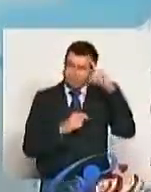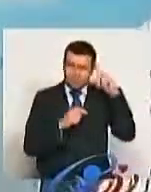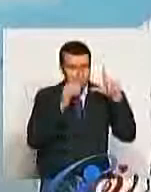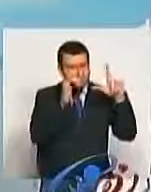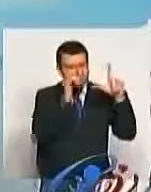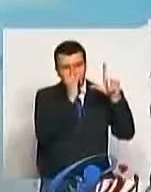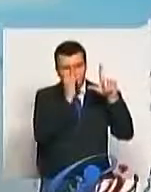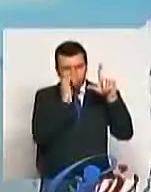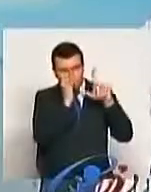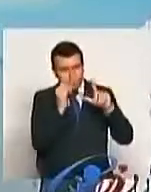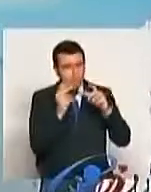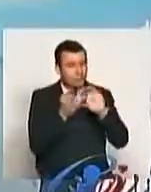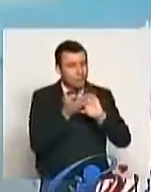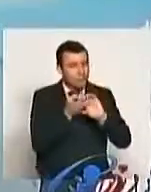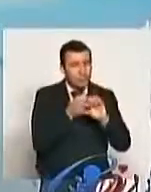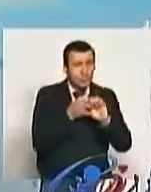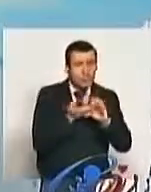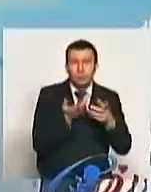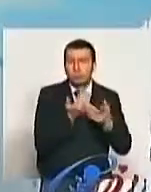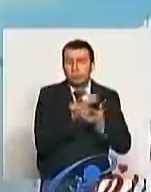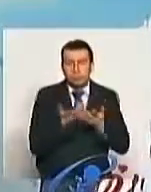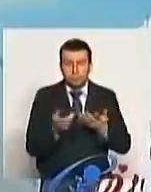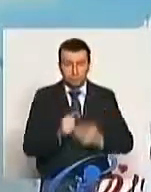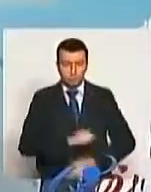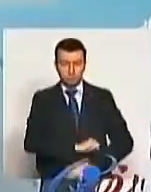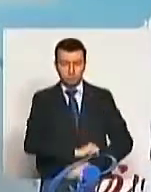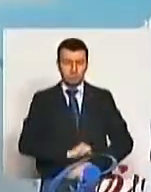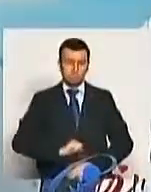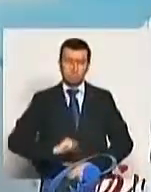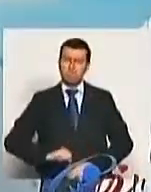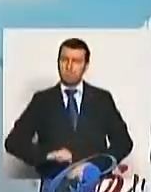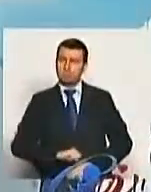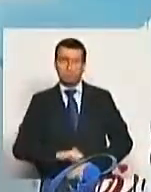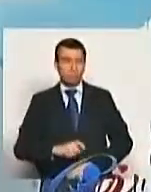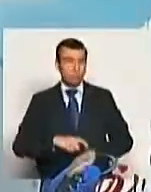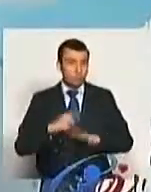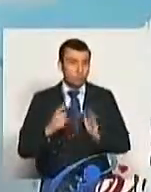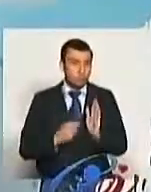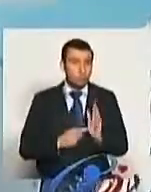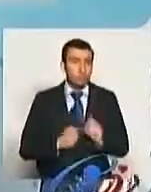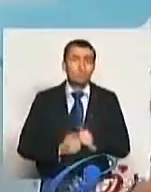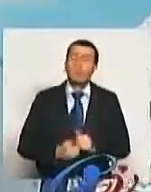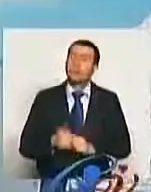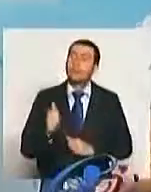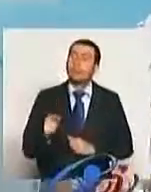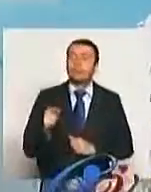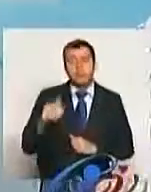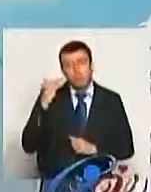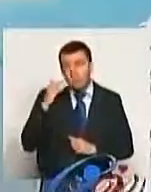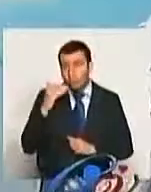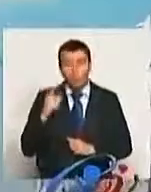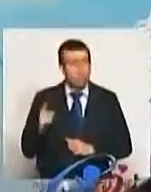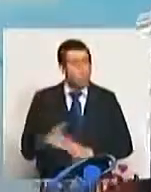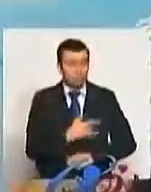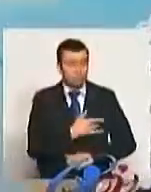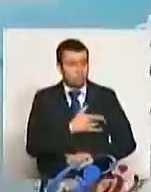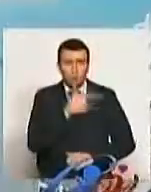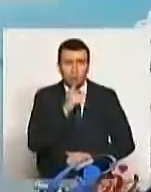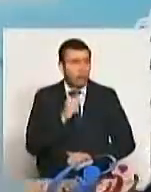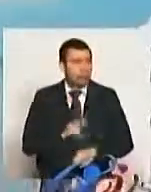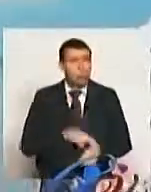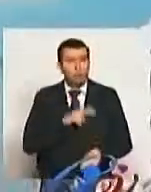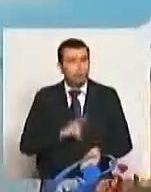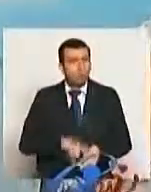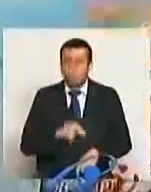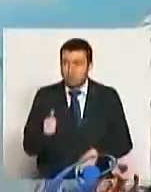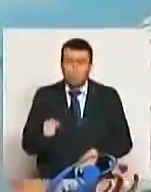con videocolposcopia, ecografía transvaginal. Esta paciente llega totalmente asintomática, fue